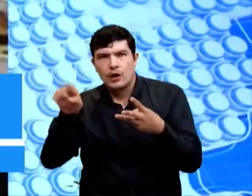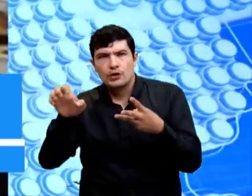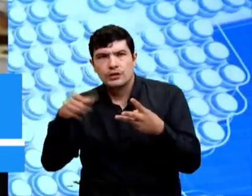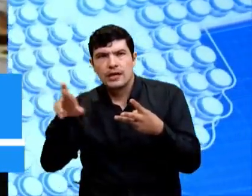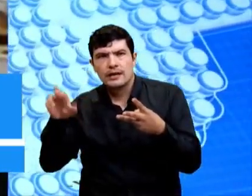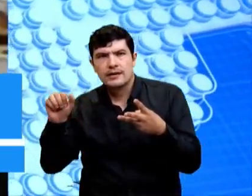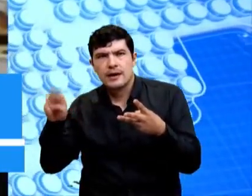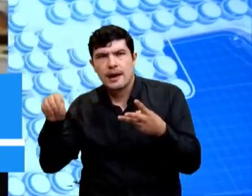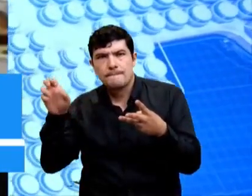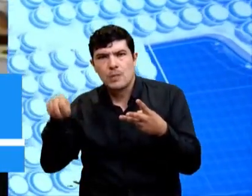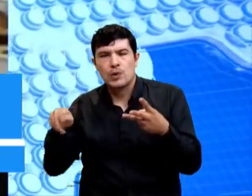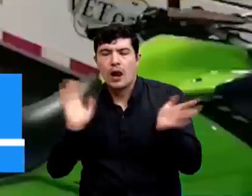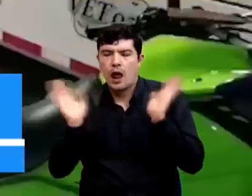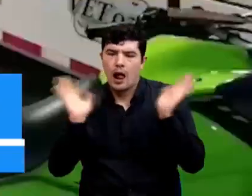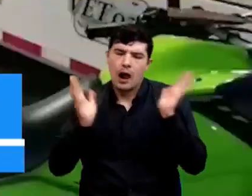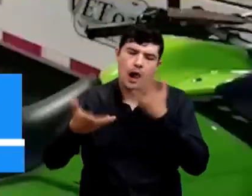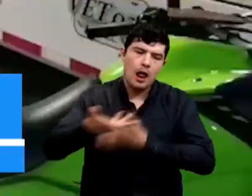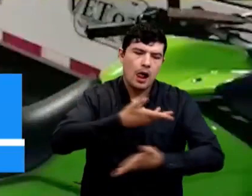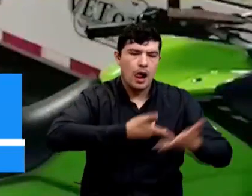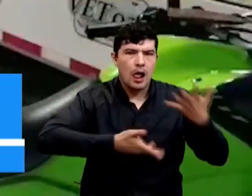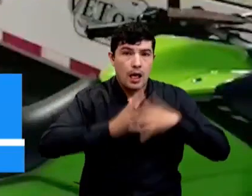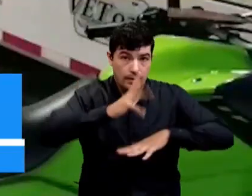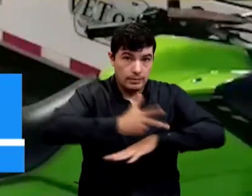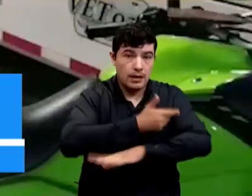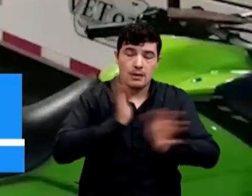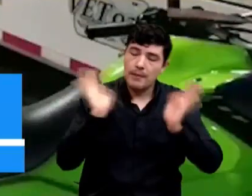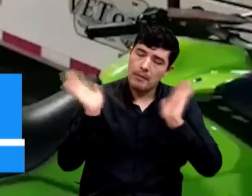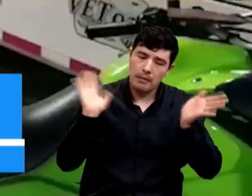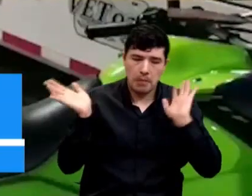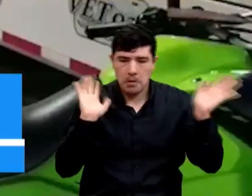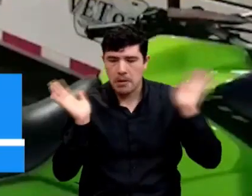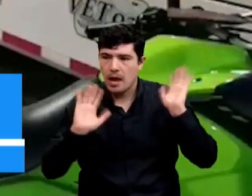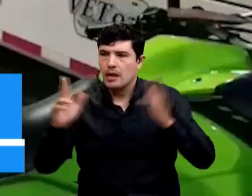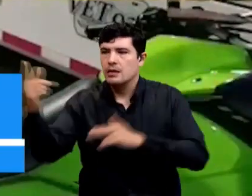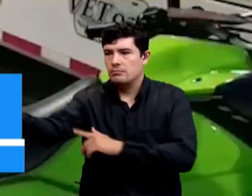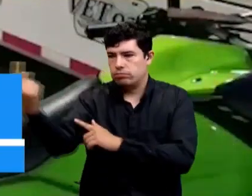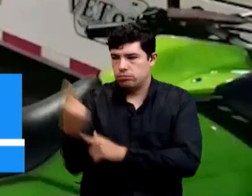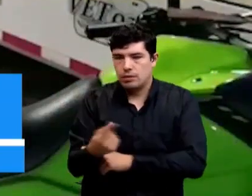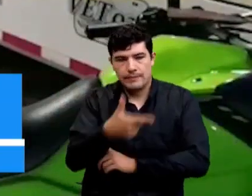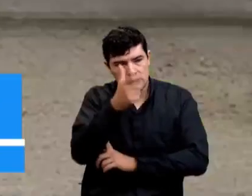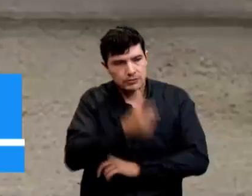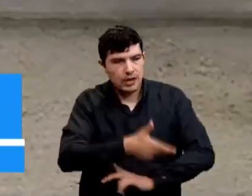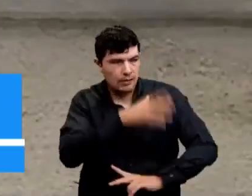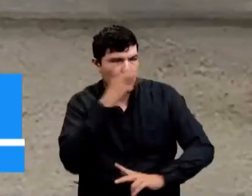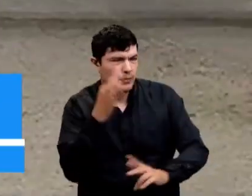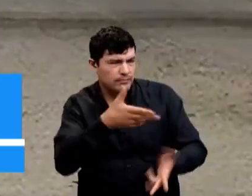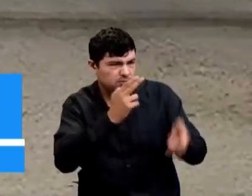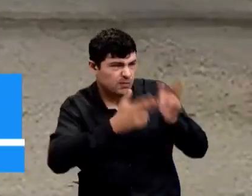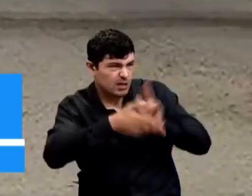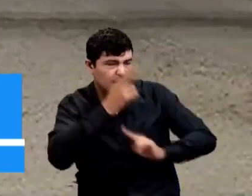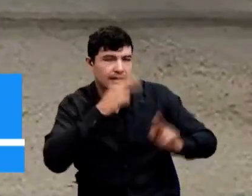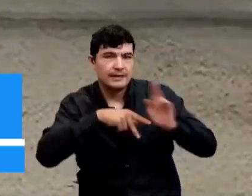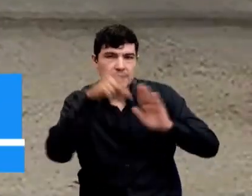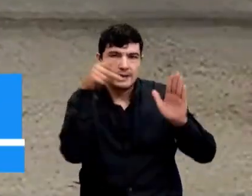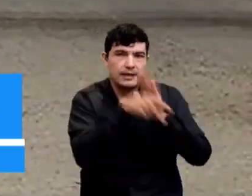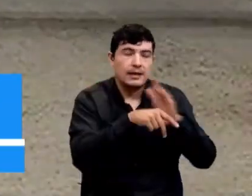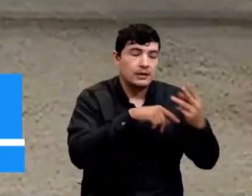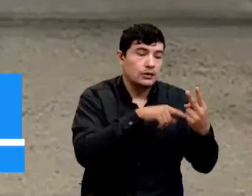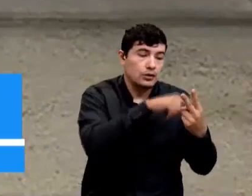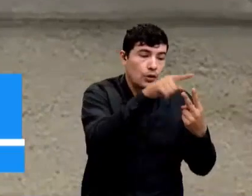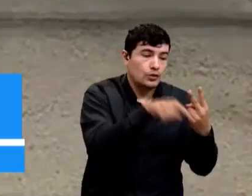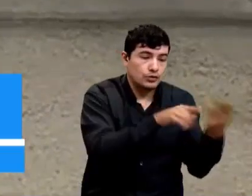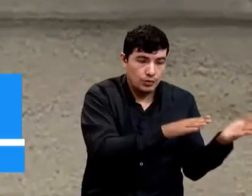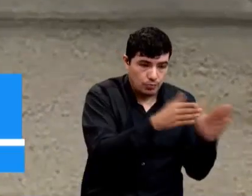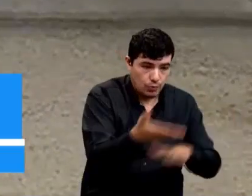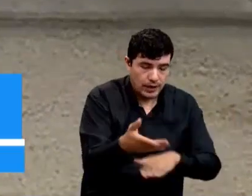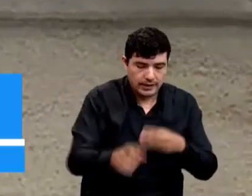cuando departían en un barrio de la ciudad y fueron atacados por un sicario, dejando en el lugar dos personas muertas